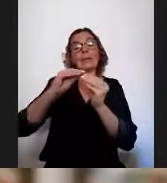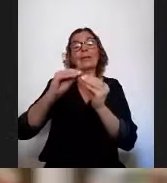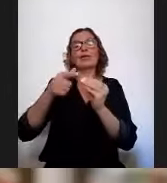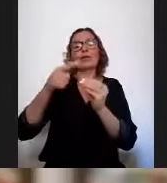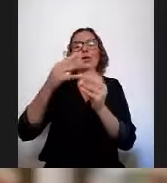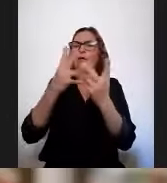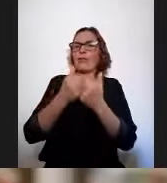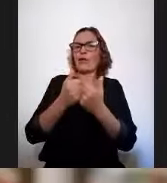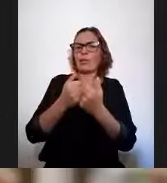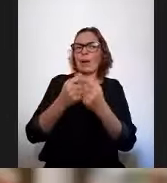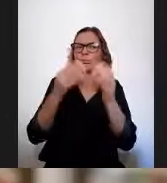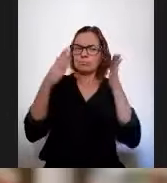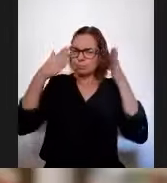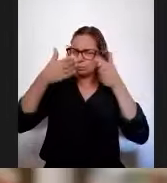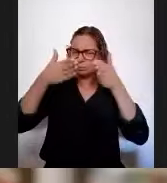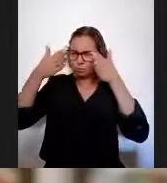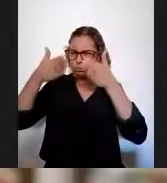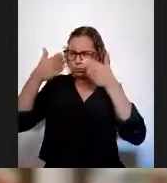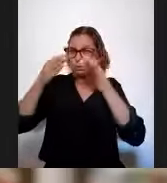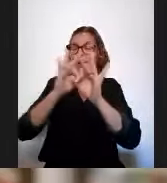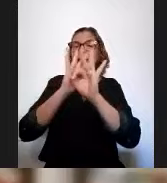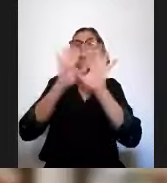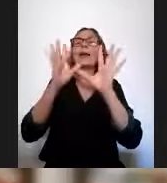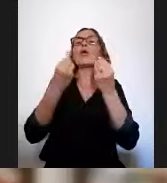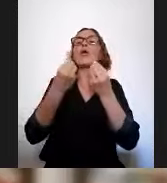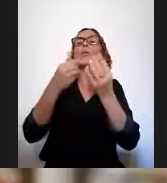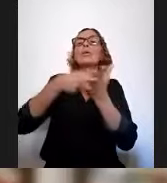bien definido cómo voy a ganar dinero,